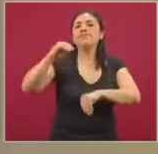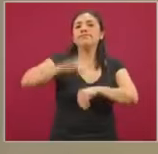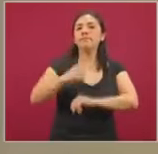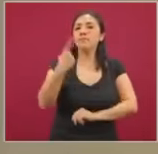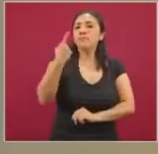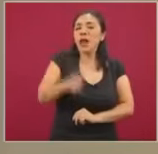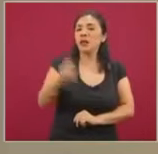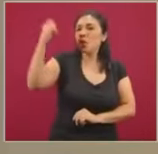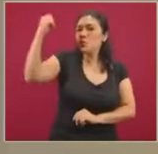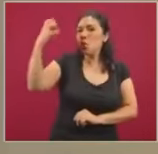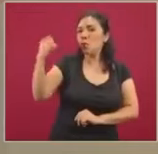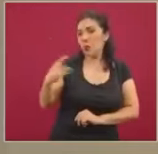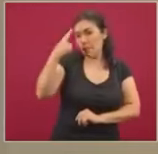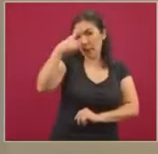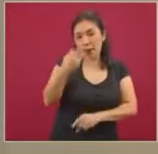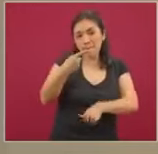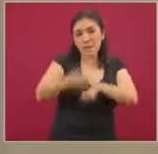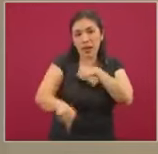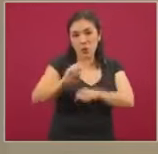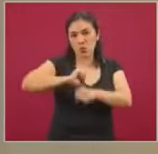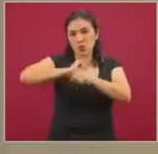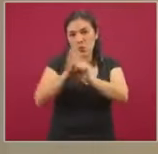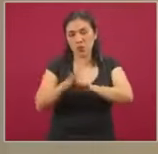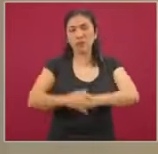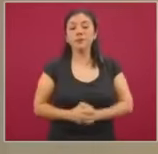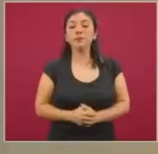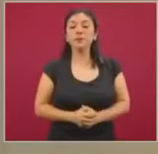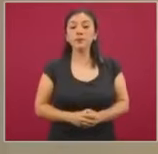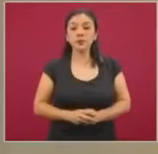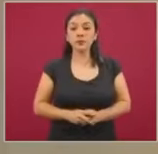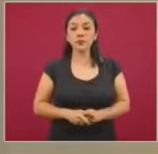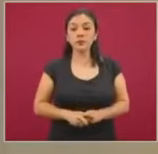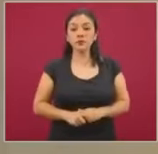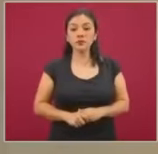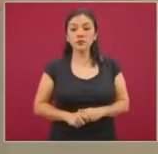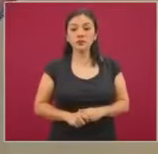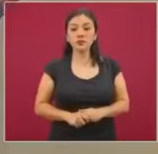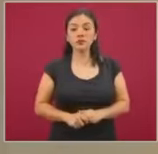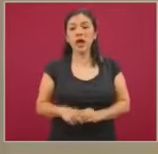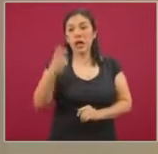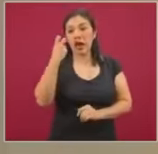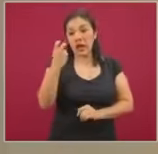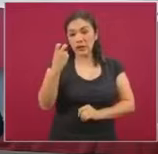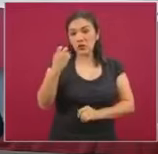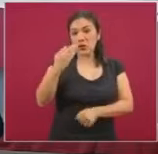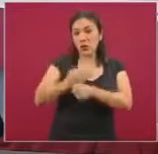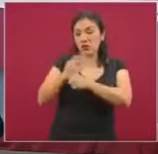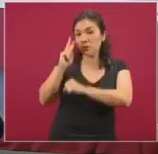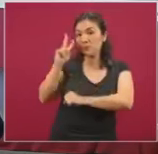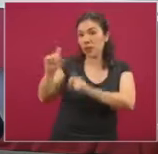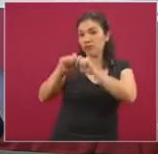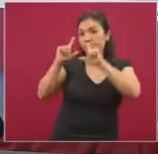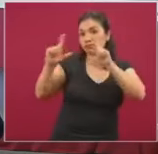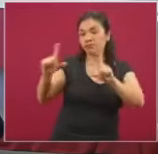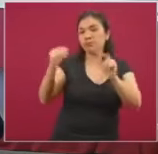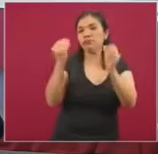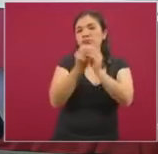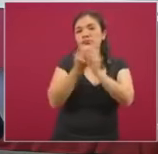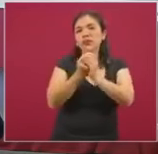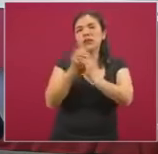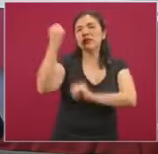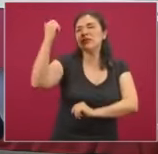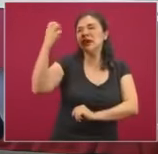semáforo de riesgo COVID. Si vemos la siguiente diapositiva, precisamente repasamos el semáforo de riesgo COVID